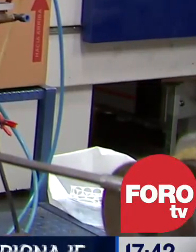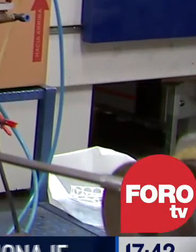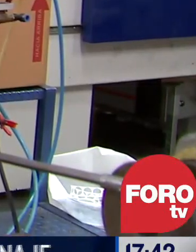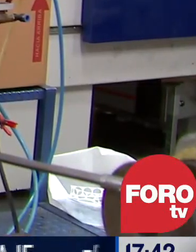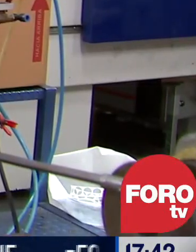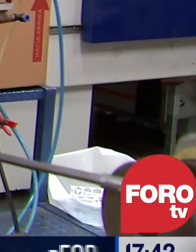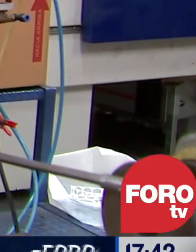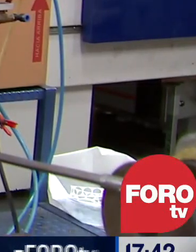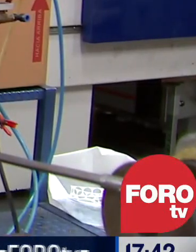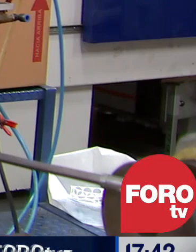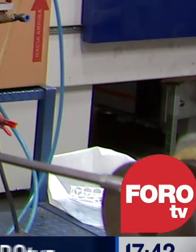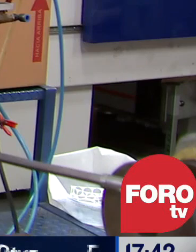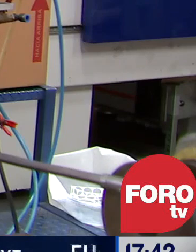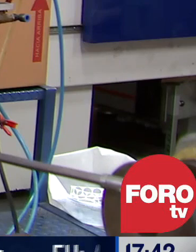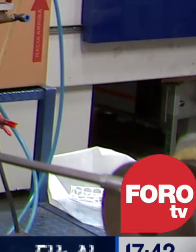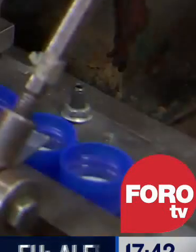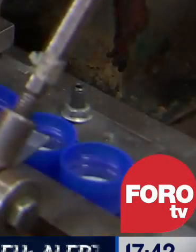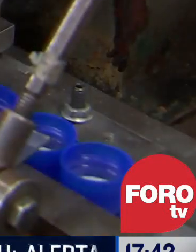5.15% al